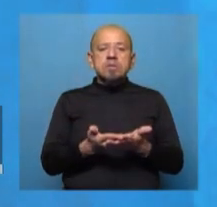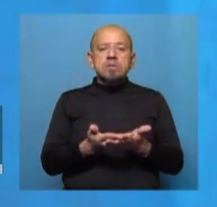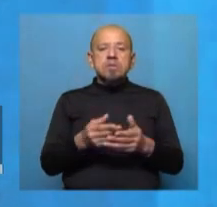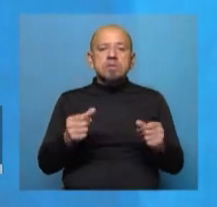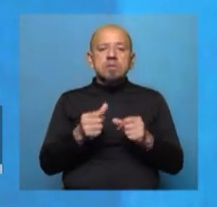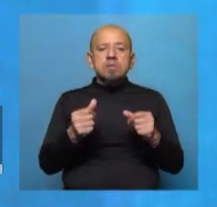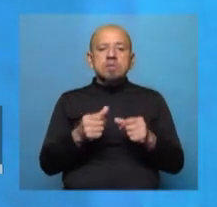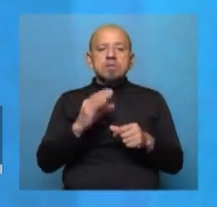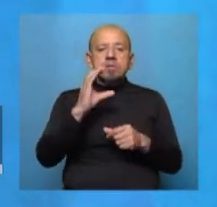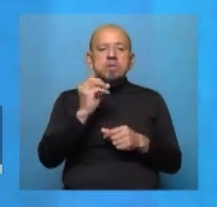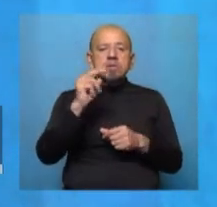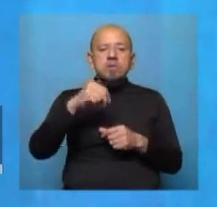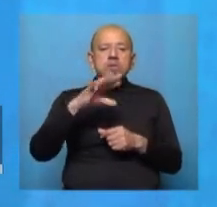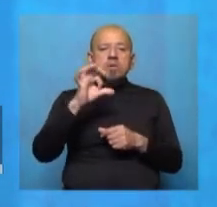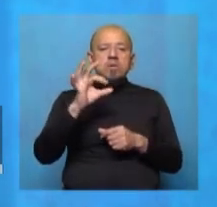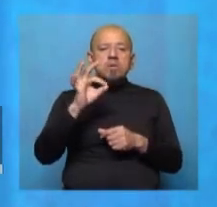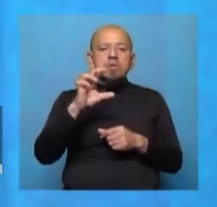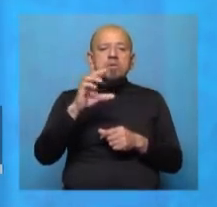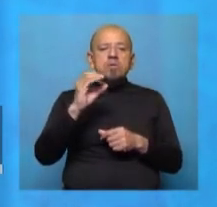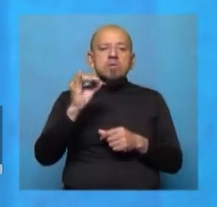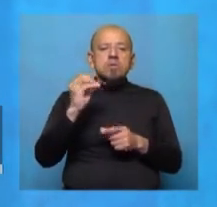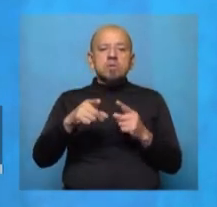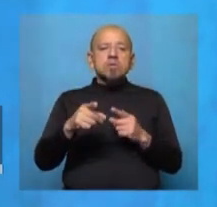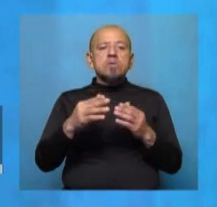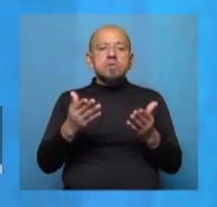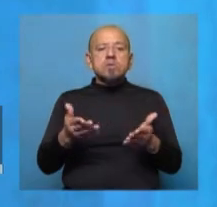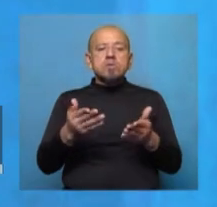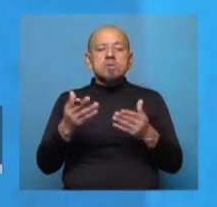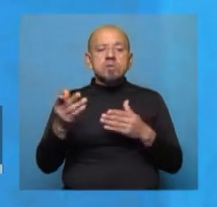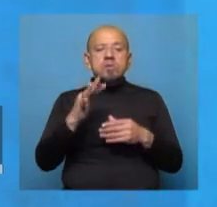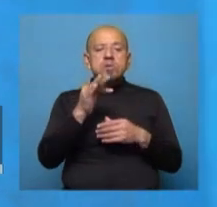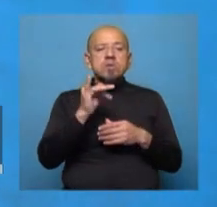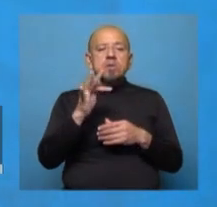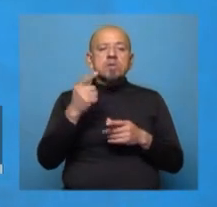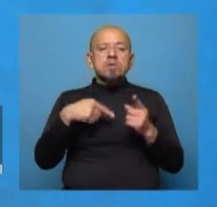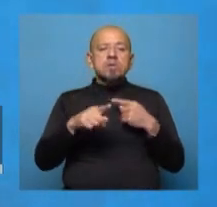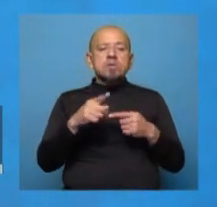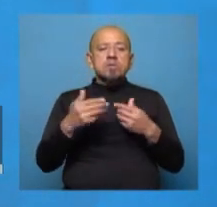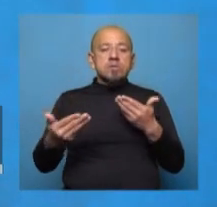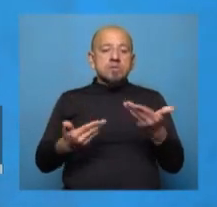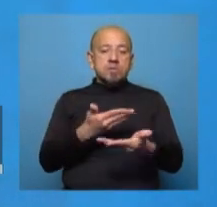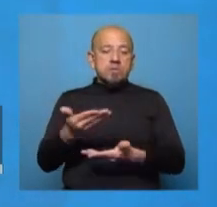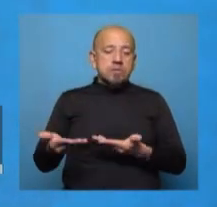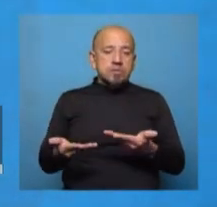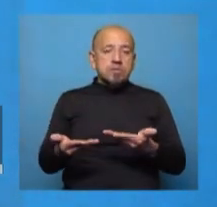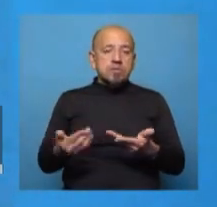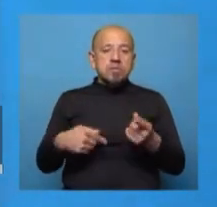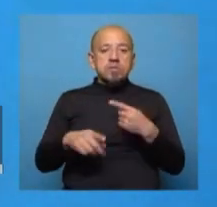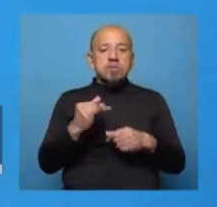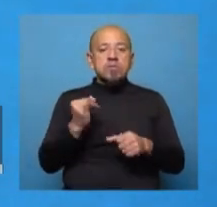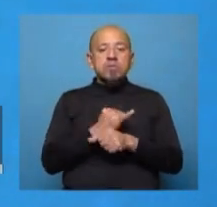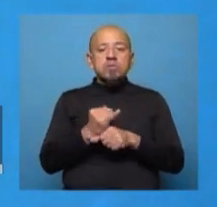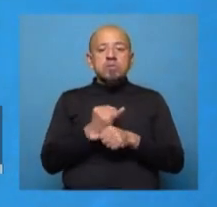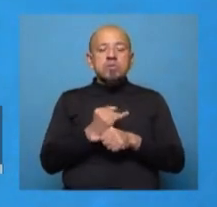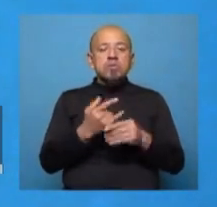del consorcio juntos entidad exigible Por parte de la FIFA como contraparte y garante institucional